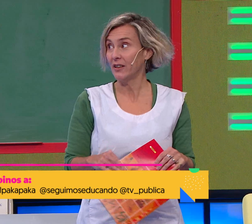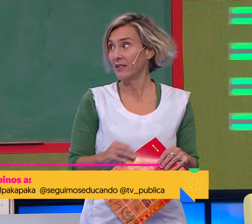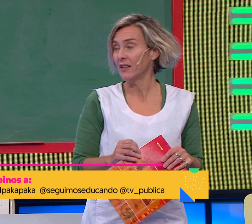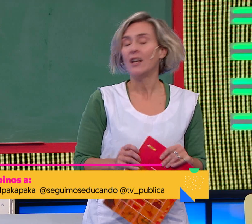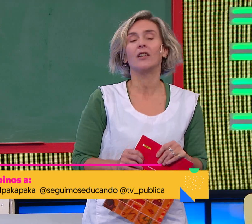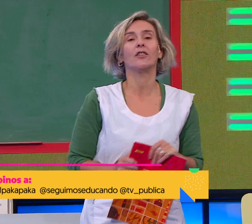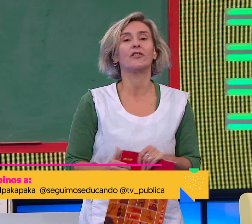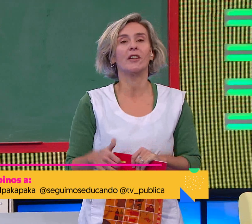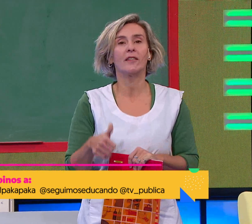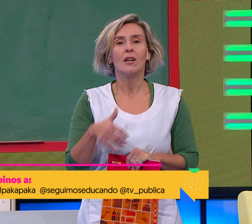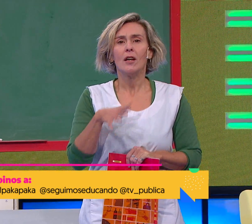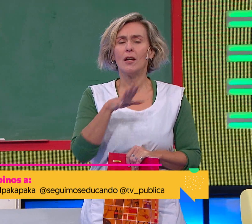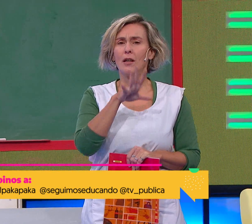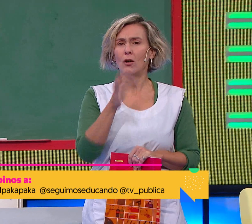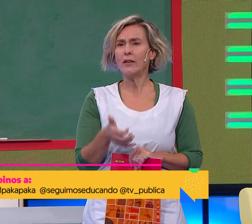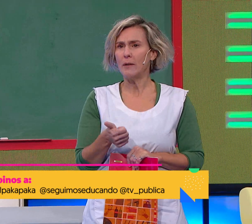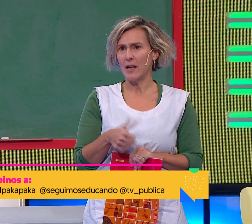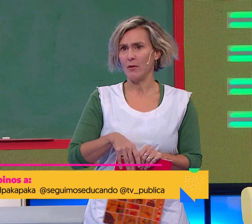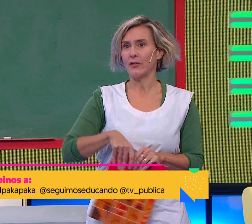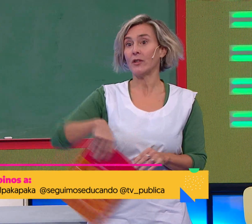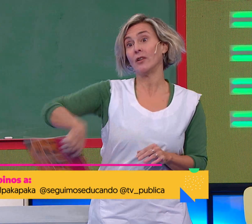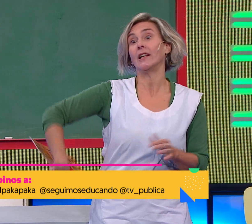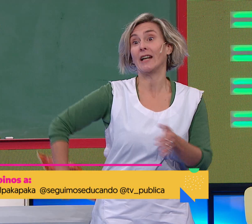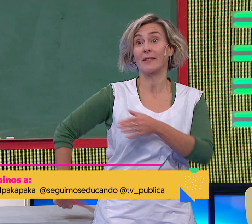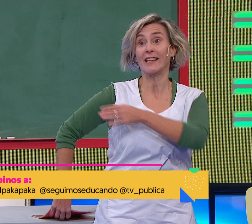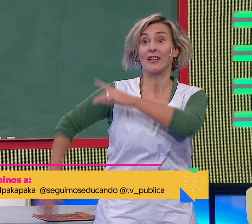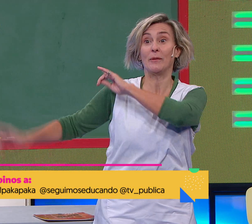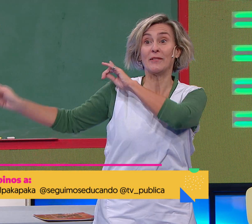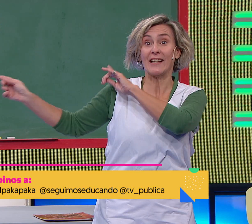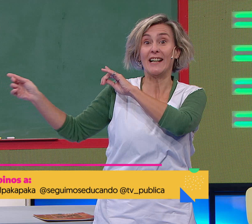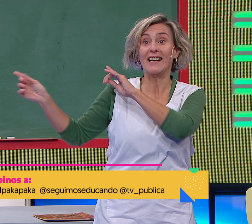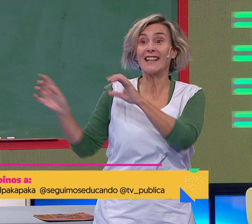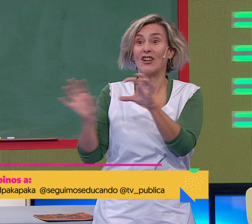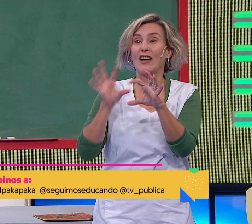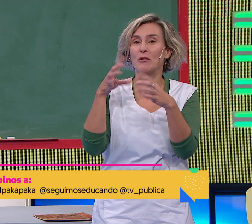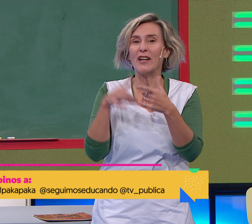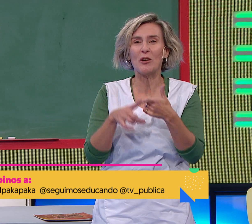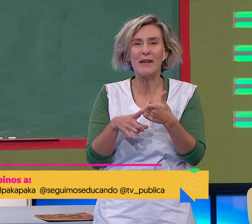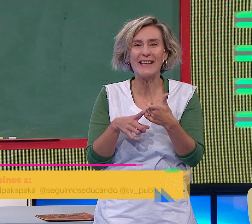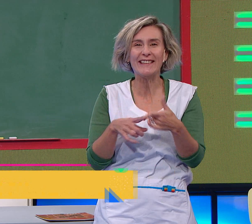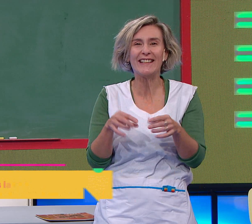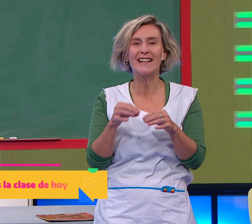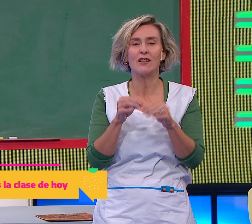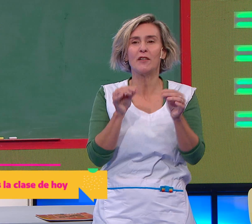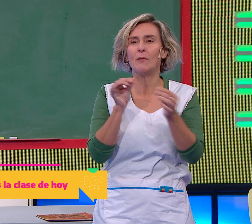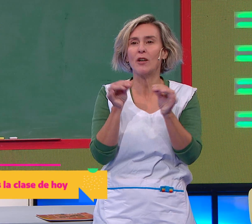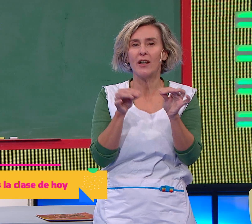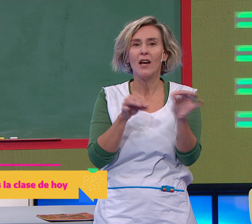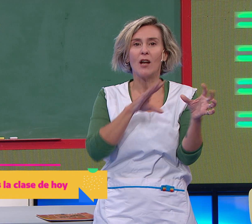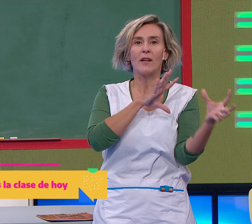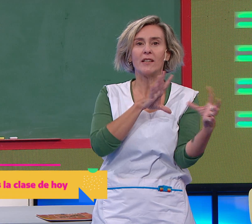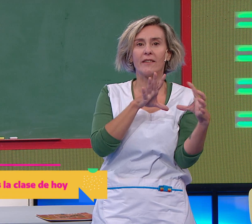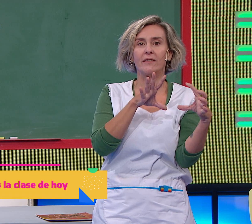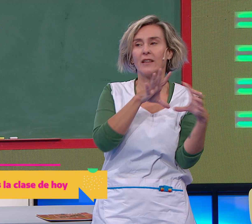viendo, ¿sí? Entonces, hoy trabajamos con el tangran que lo vimos que acá, que con las figuras geométricas, nos fijamos